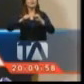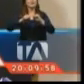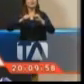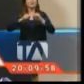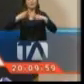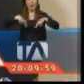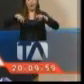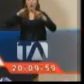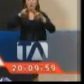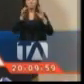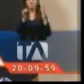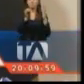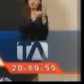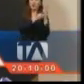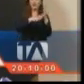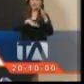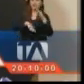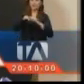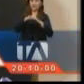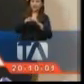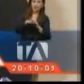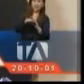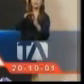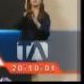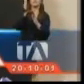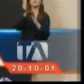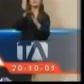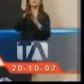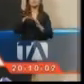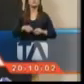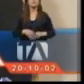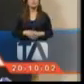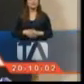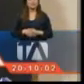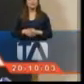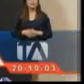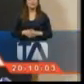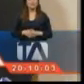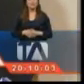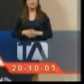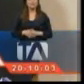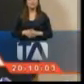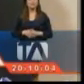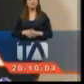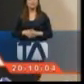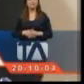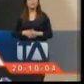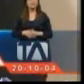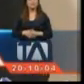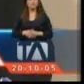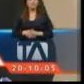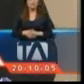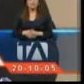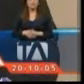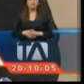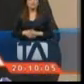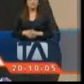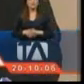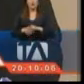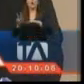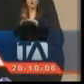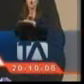del endeudamiento, luego de la determinación del uso idóneo de los